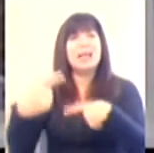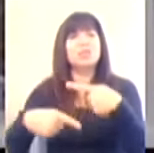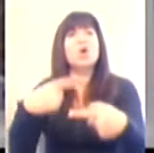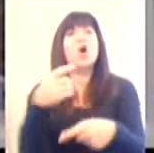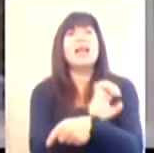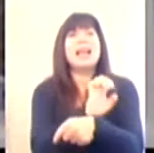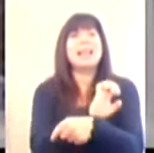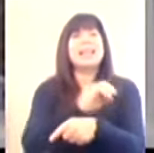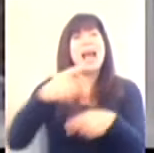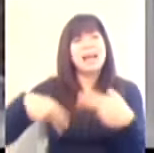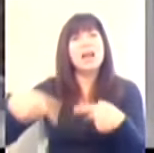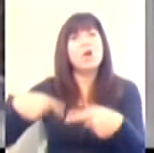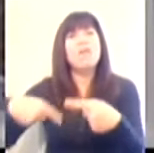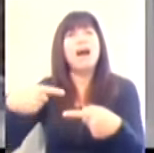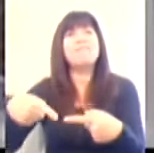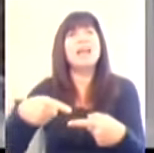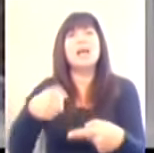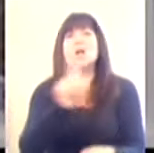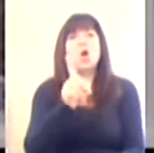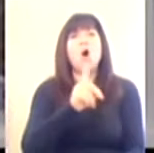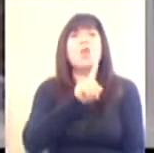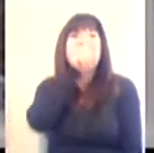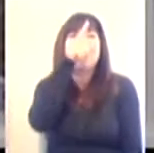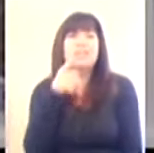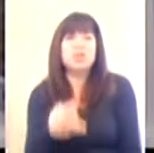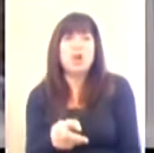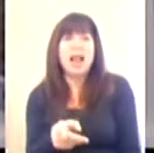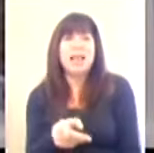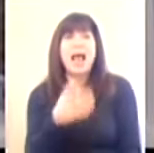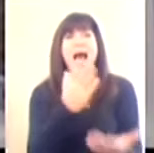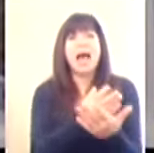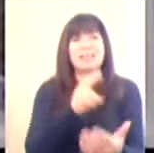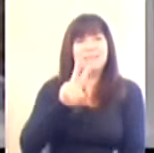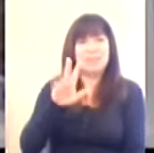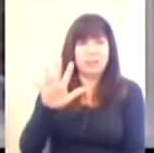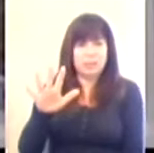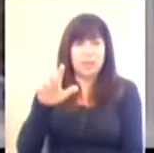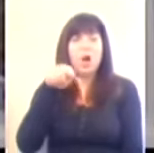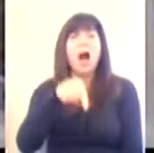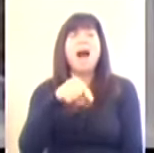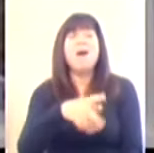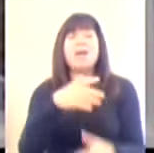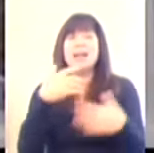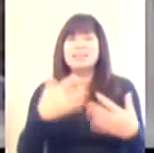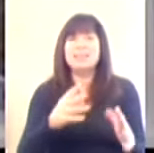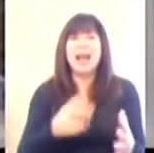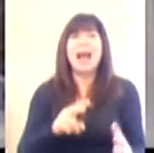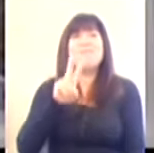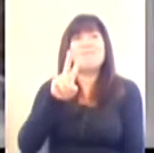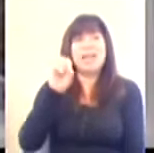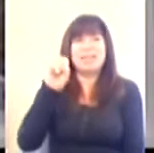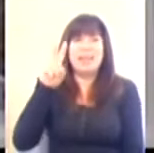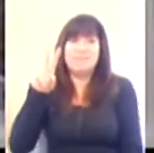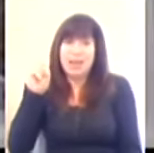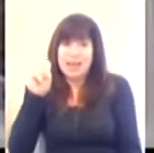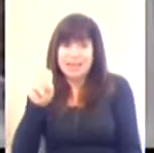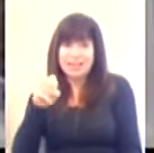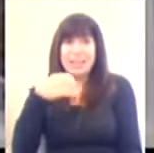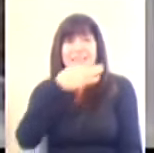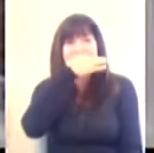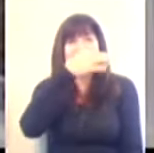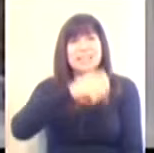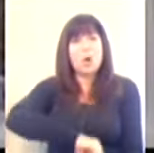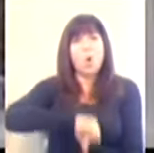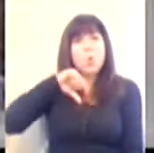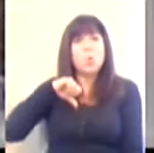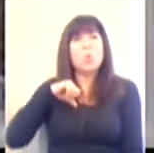energías renovables no convencionales al año 2025. Hoy día, ¿verdad?, ya que estamos en el año 2020, podemos decir con orgullo que